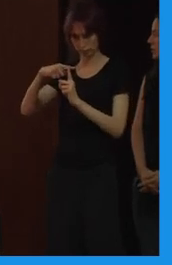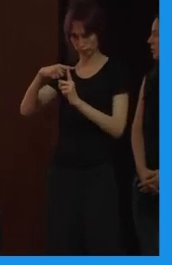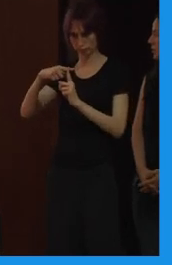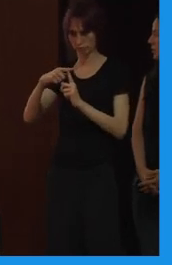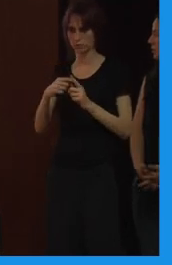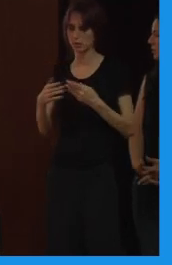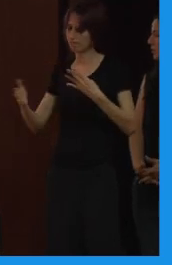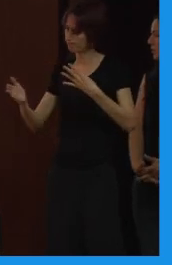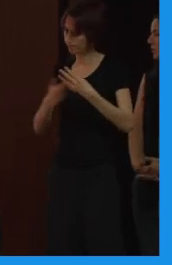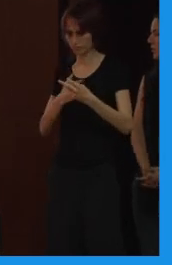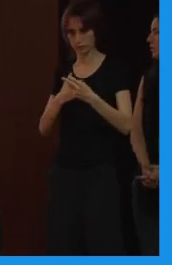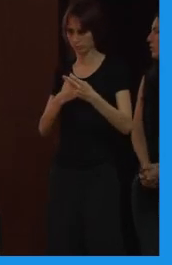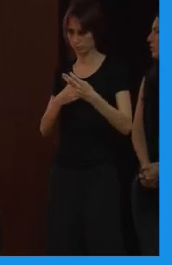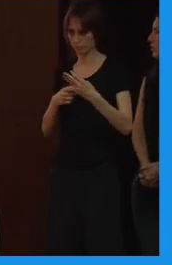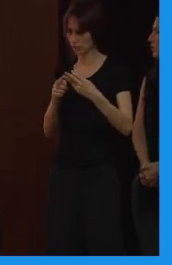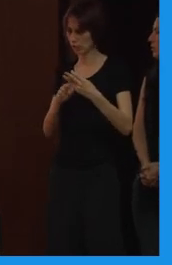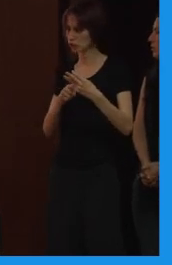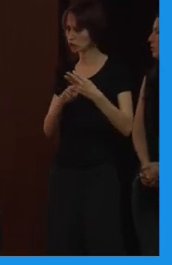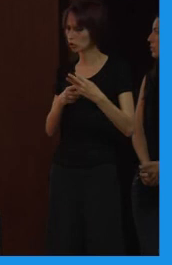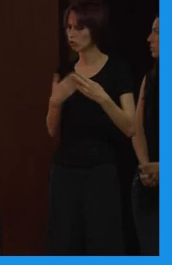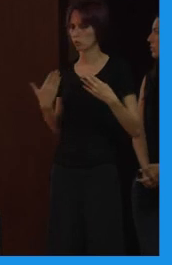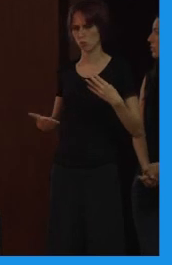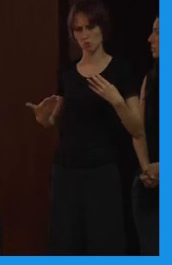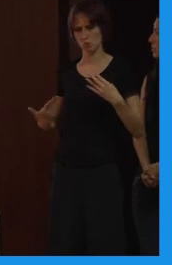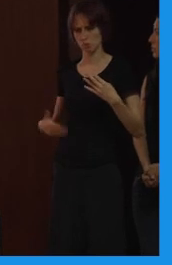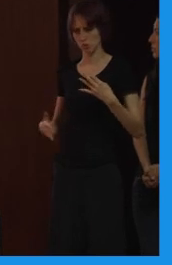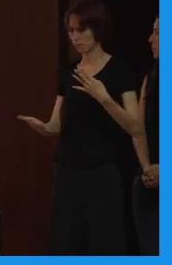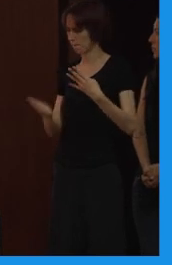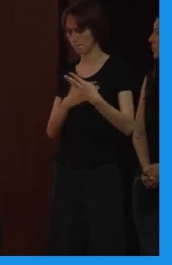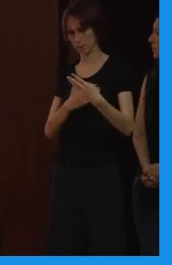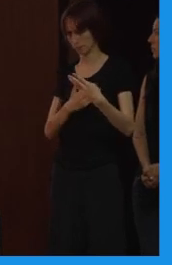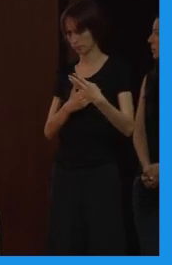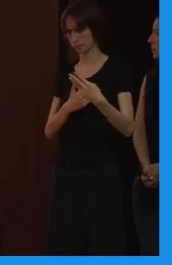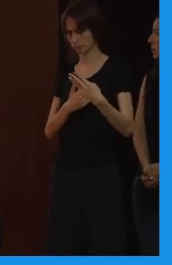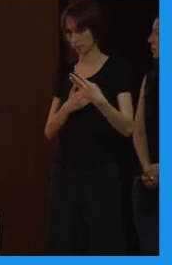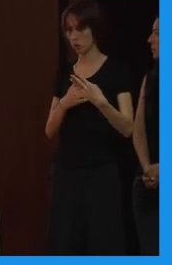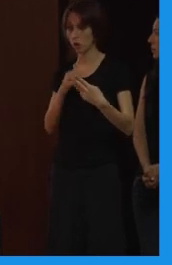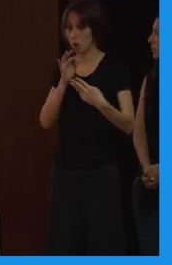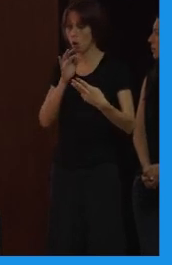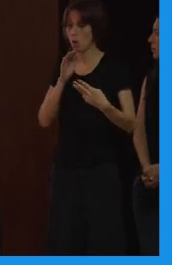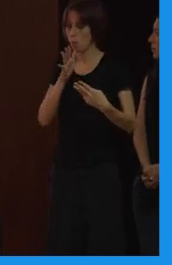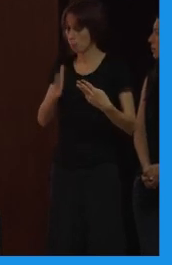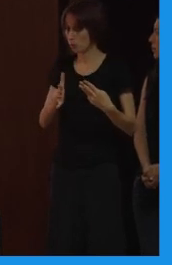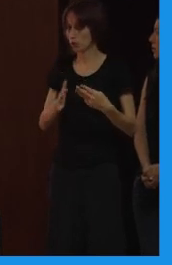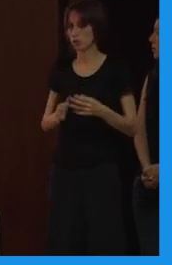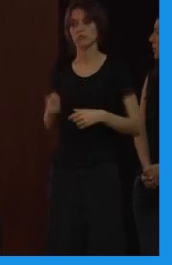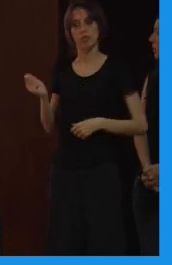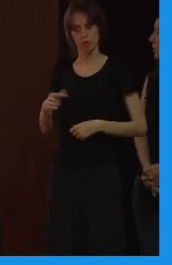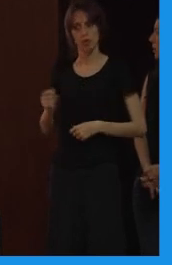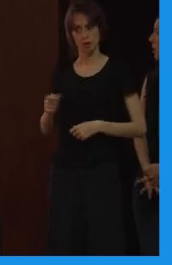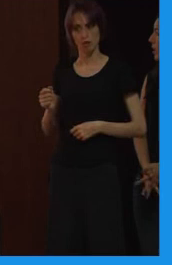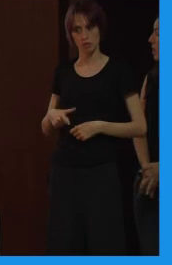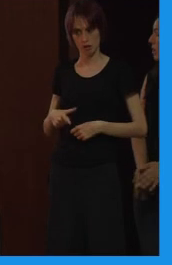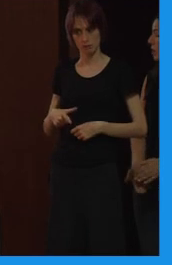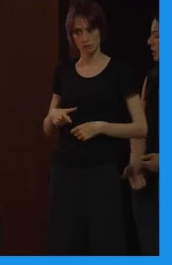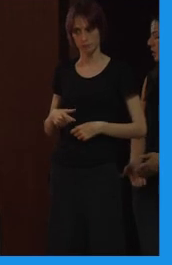el hipotiroidismo, que es la que muchísimo más frecuente. En tratamiento dietético, si alguien es